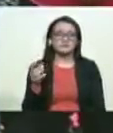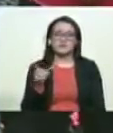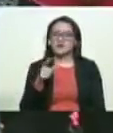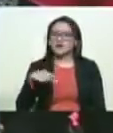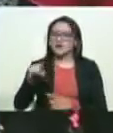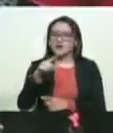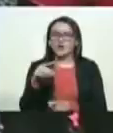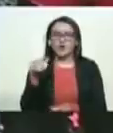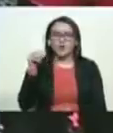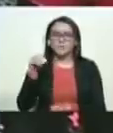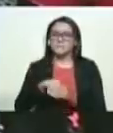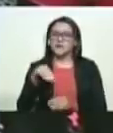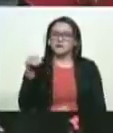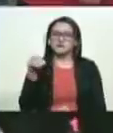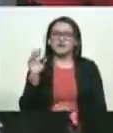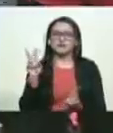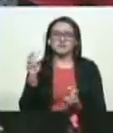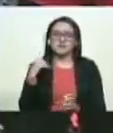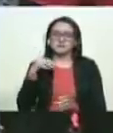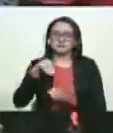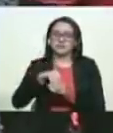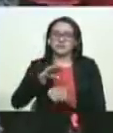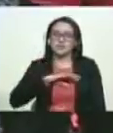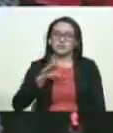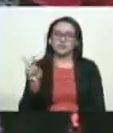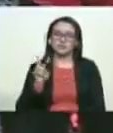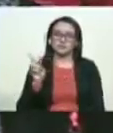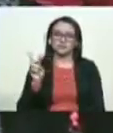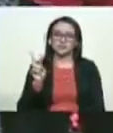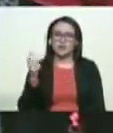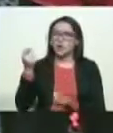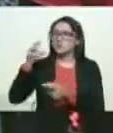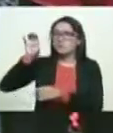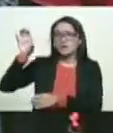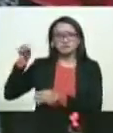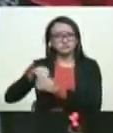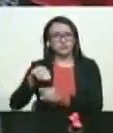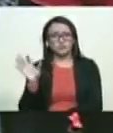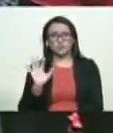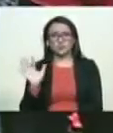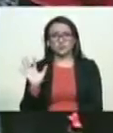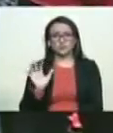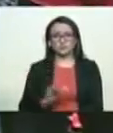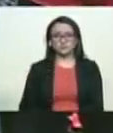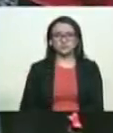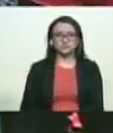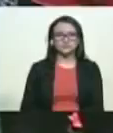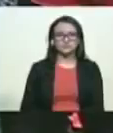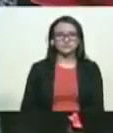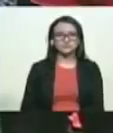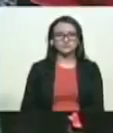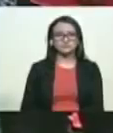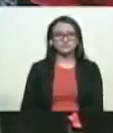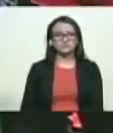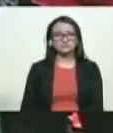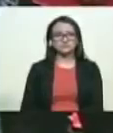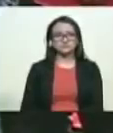internos de venezuela venezuela es como una catedral sagrada